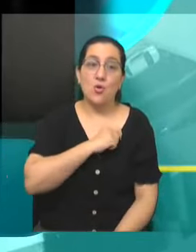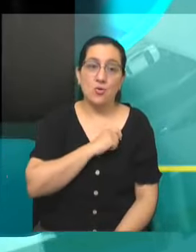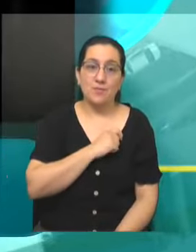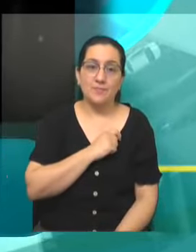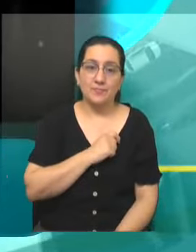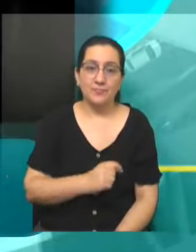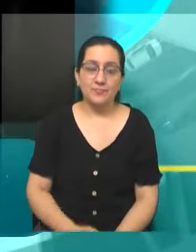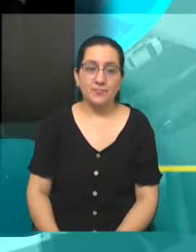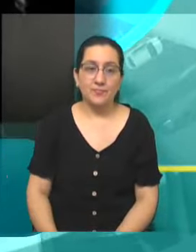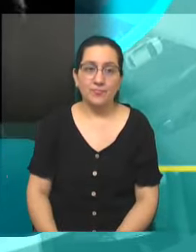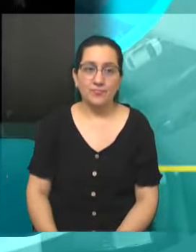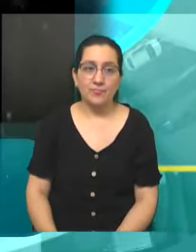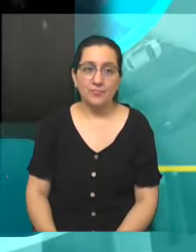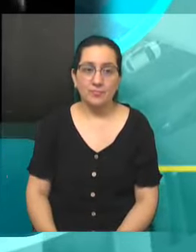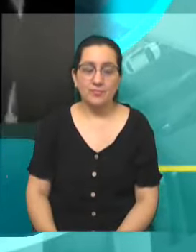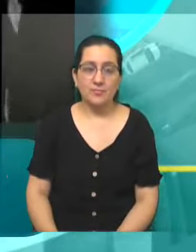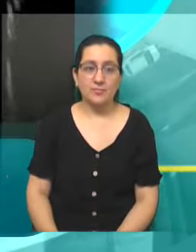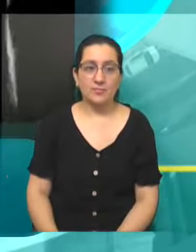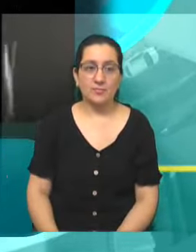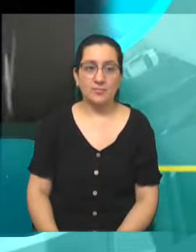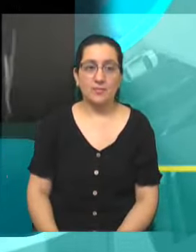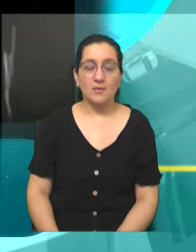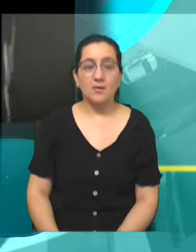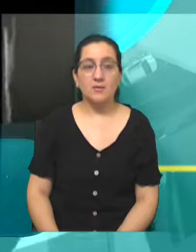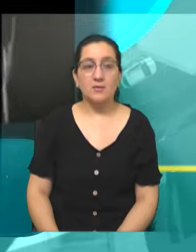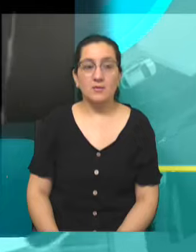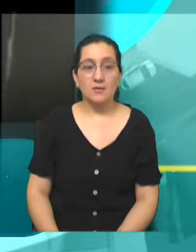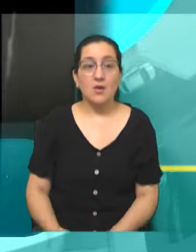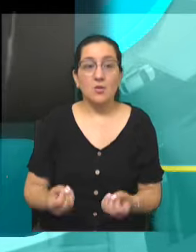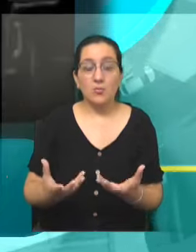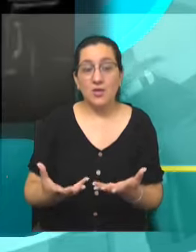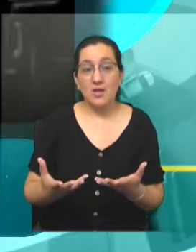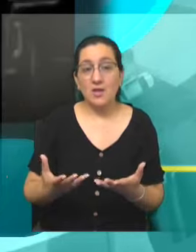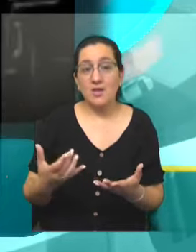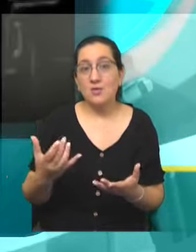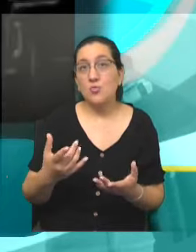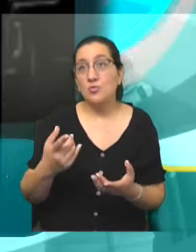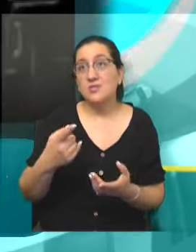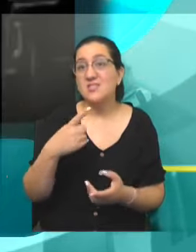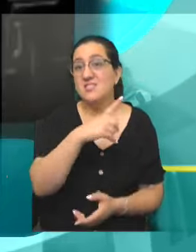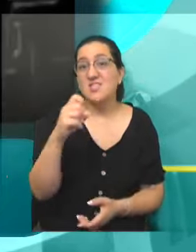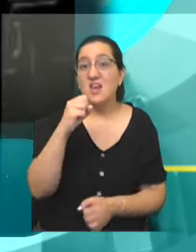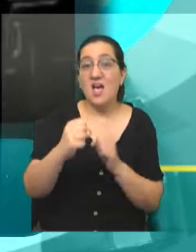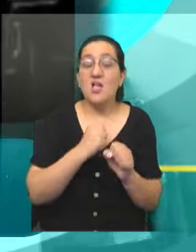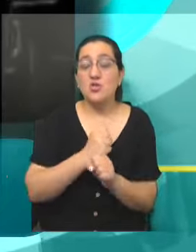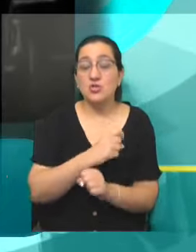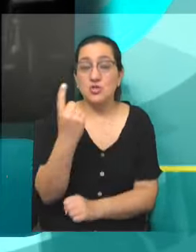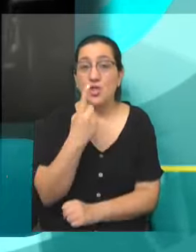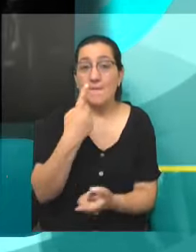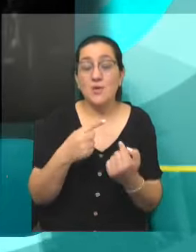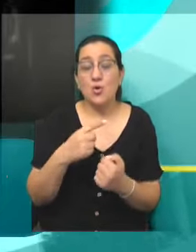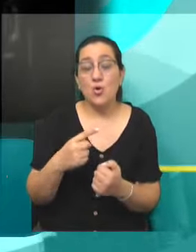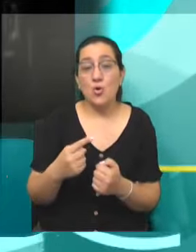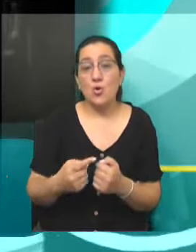Y es, o sea, precursora de alguna forma del realismo mágico entero también, ¿no? Contiene, es como Cien años de soledad, pero con mucho menos años y con muchos